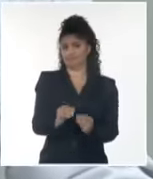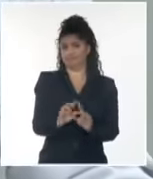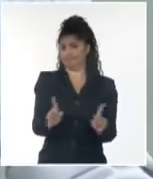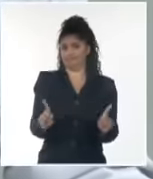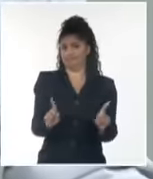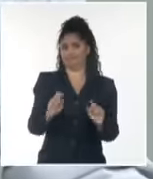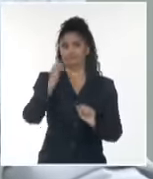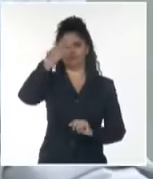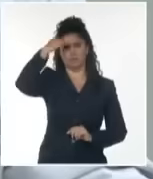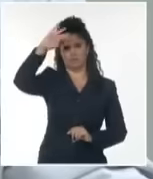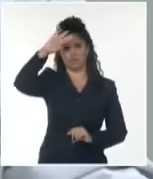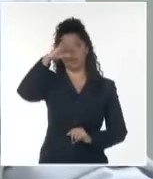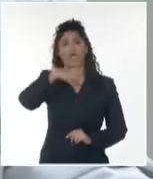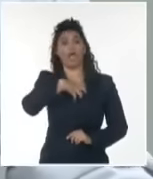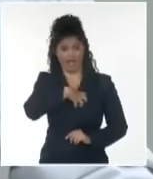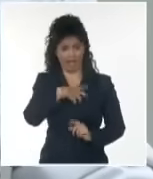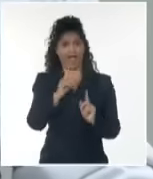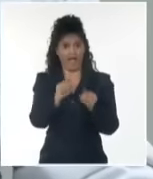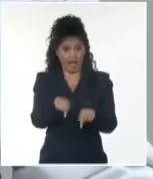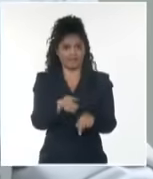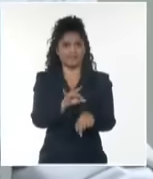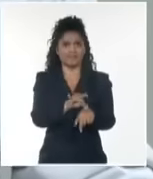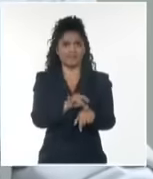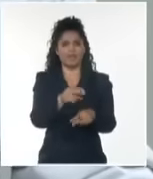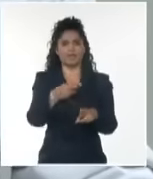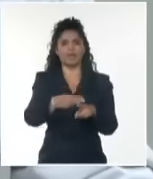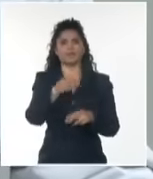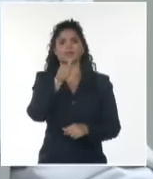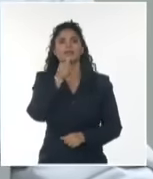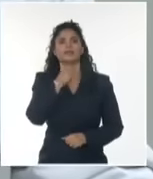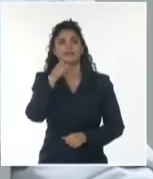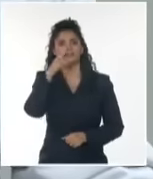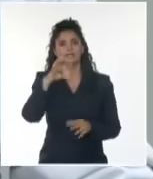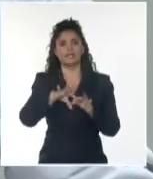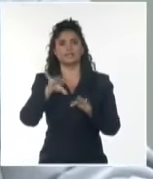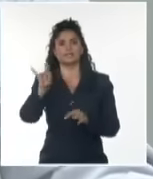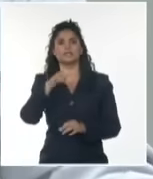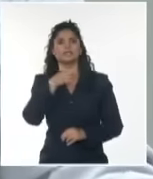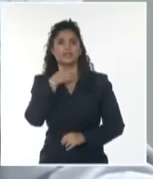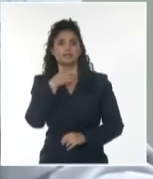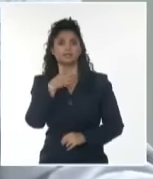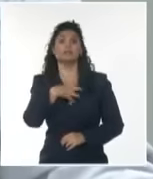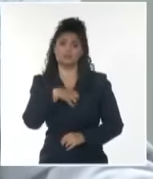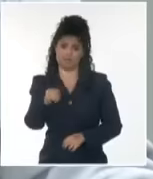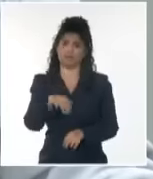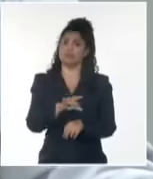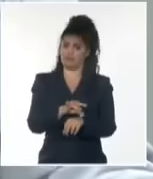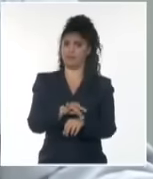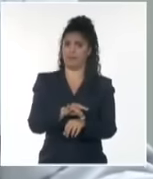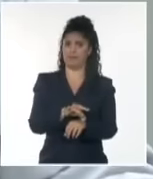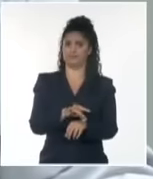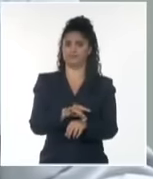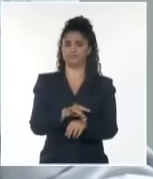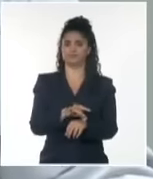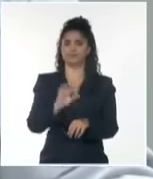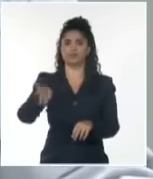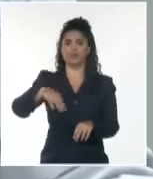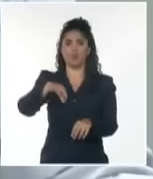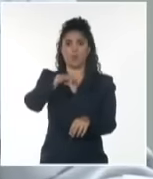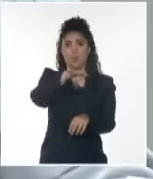existe dengue, que este sí es transmitido por el mosquito Aedes aegypti, que muchas veces tiende a